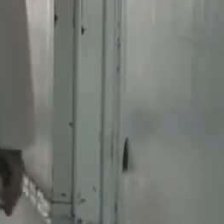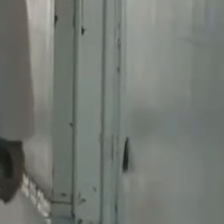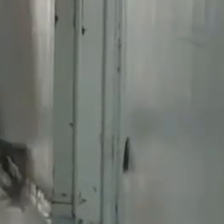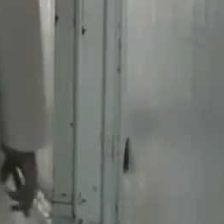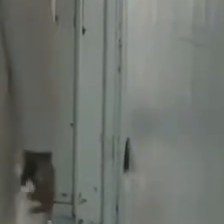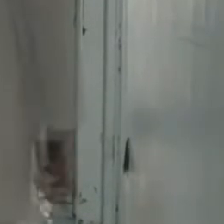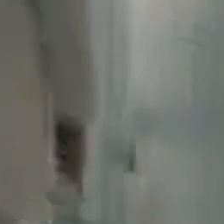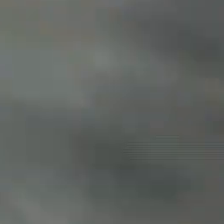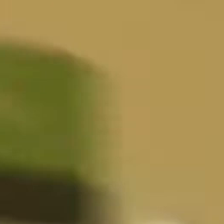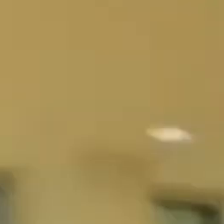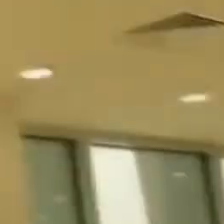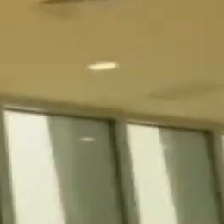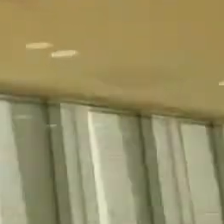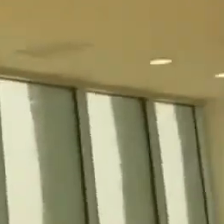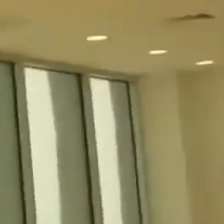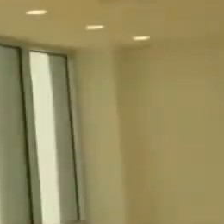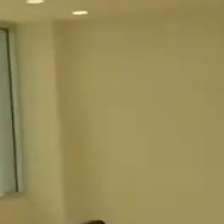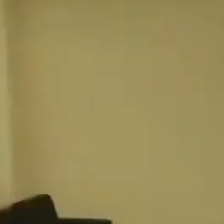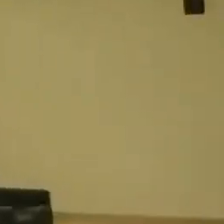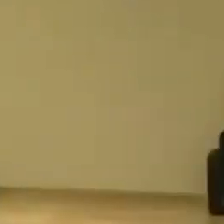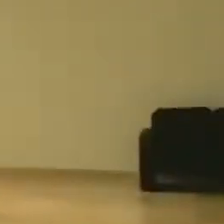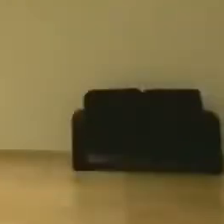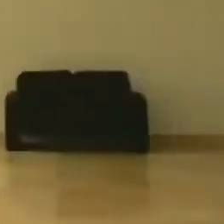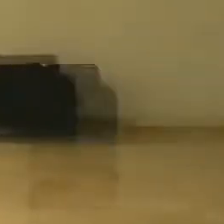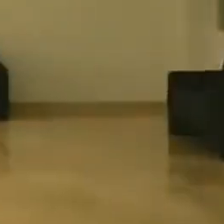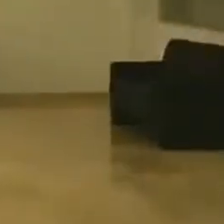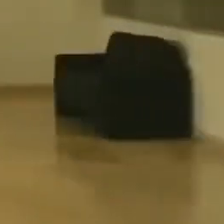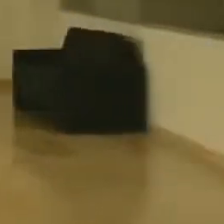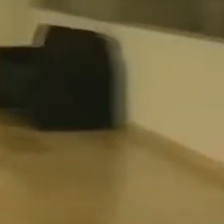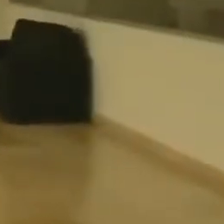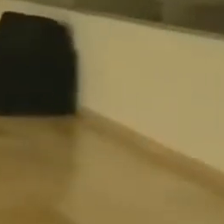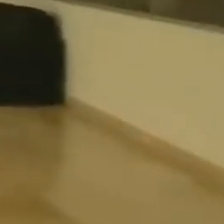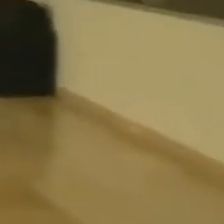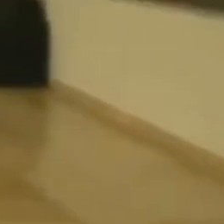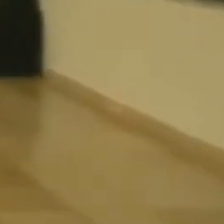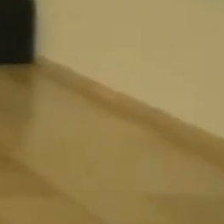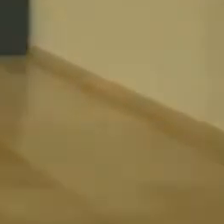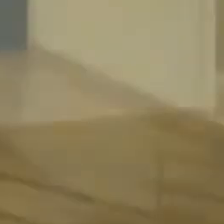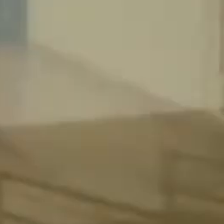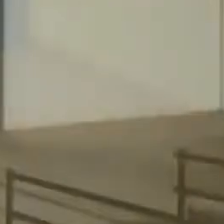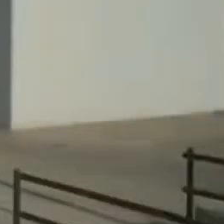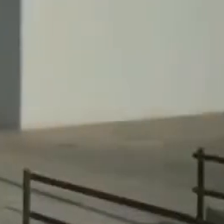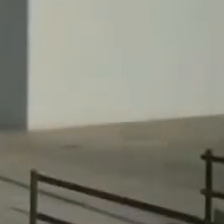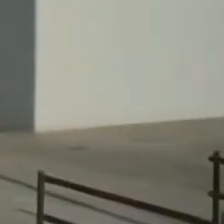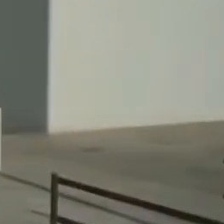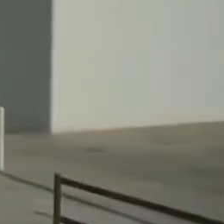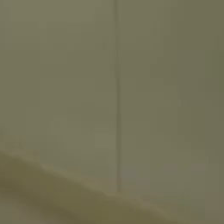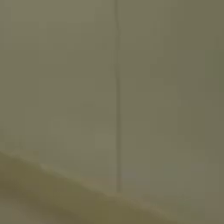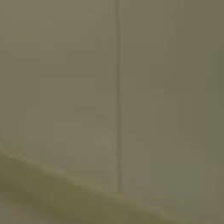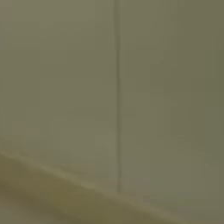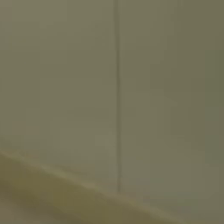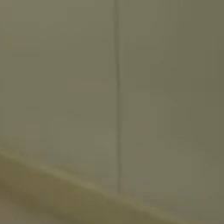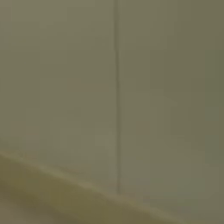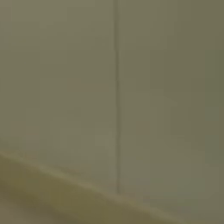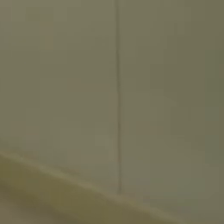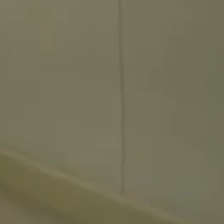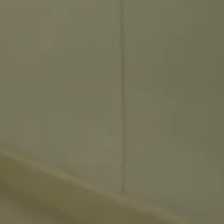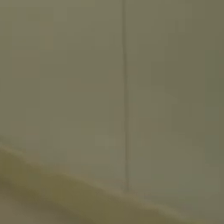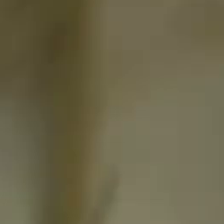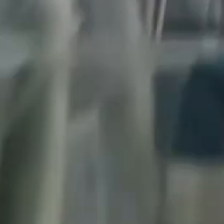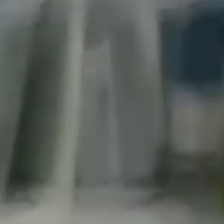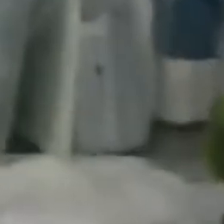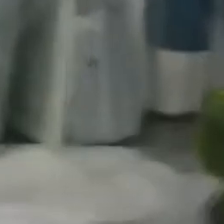emergencias para esta labor. Con el hospital concluido, inicia la migración hacia este nuevo espacio y estará listo para el mes de